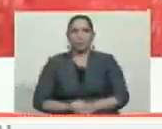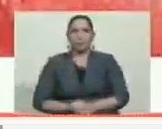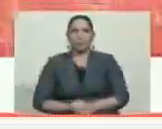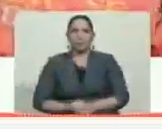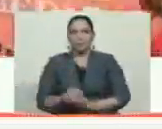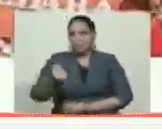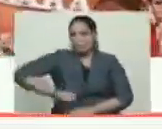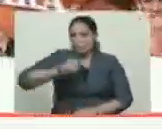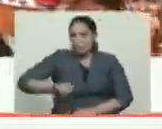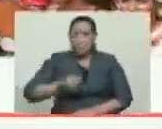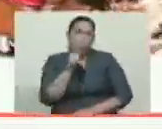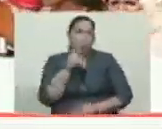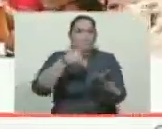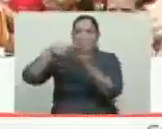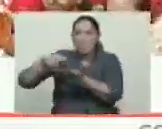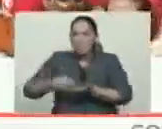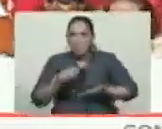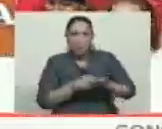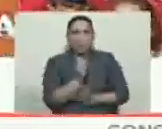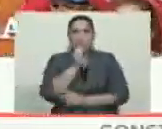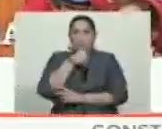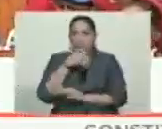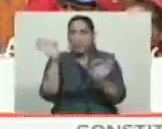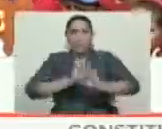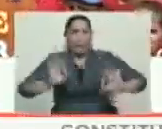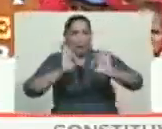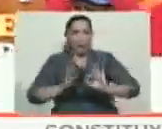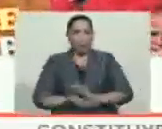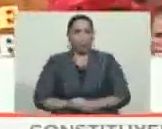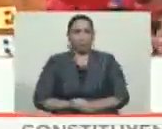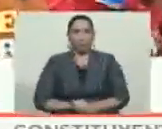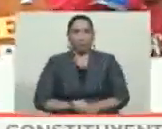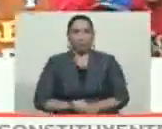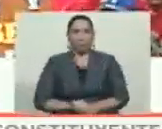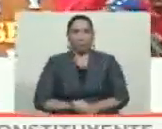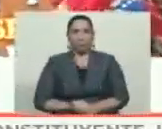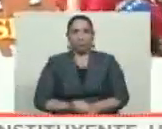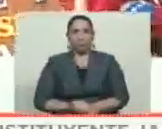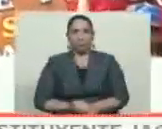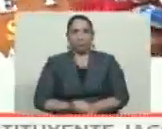Pensiones, aquí no habría pensiones para los viejitos, para las viejitas, no habría pensiones.